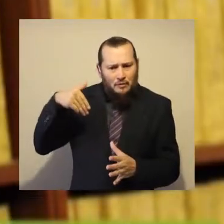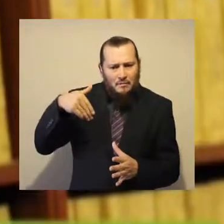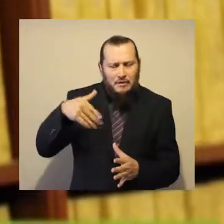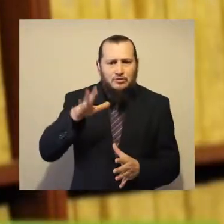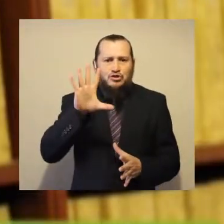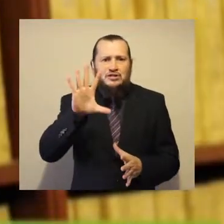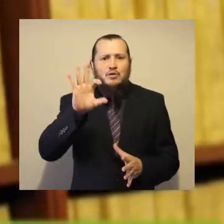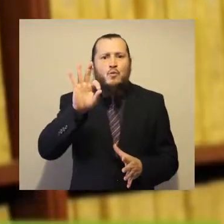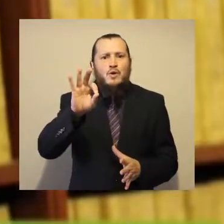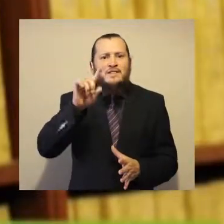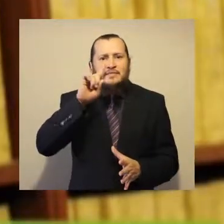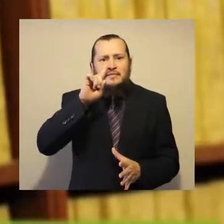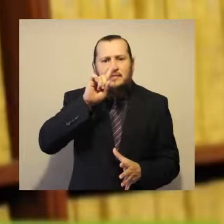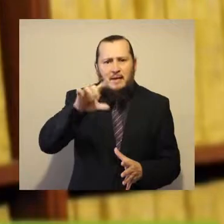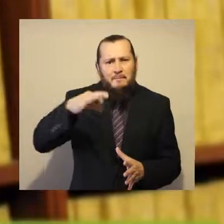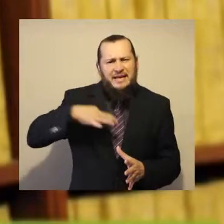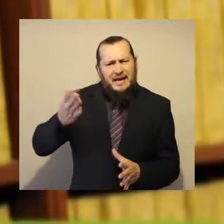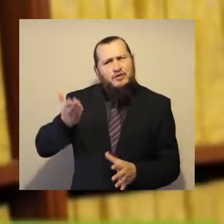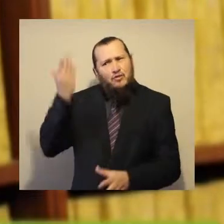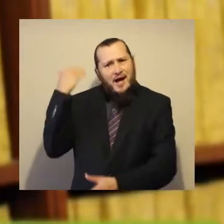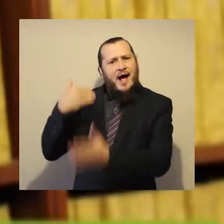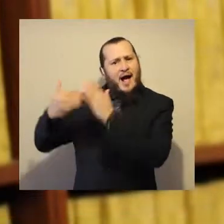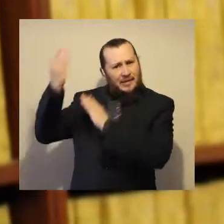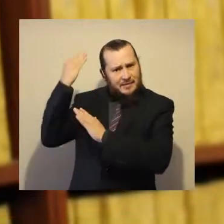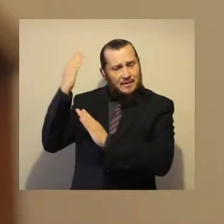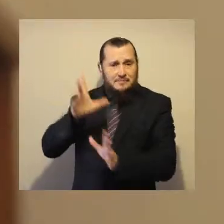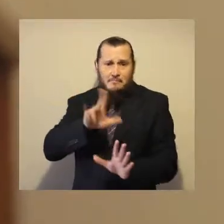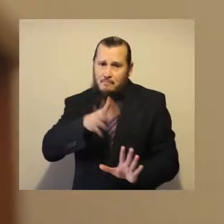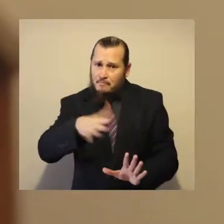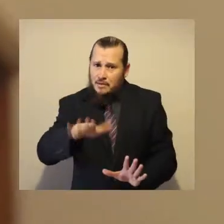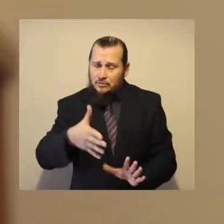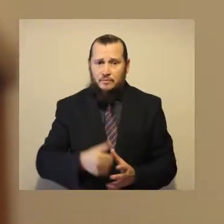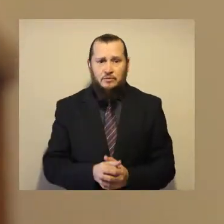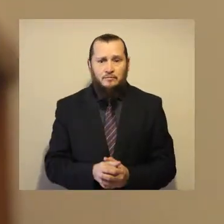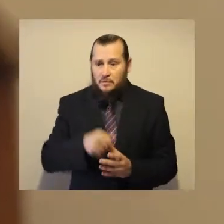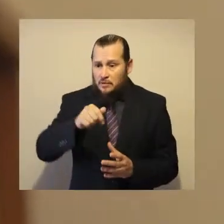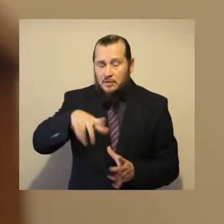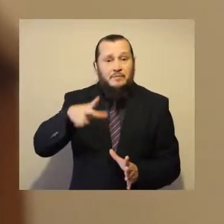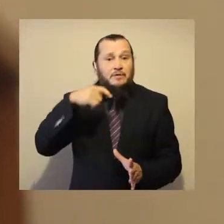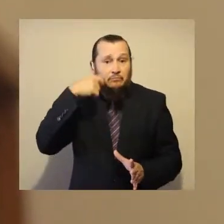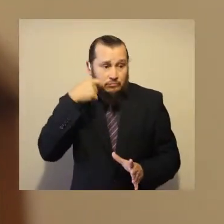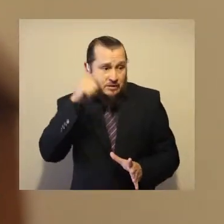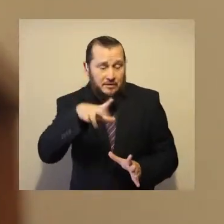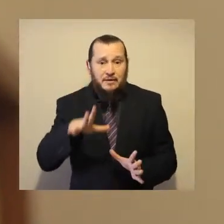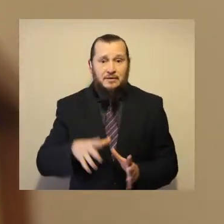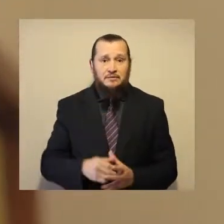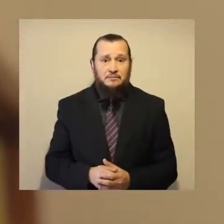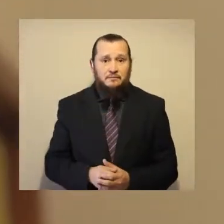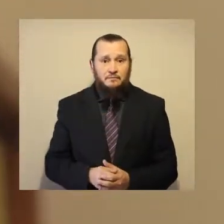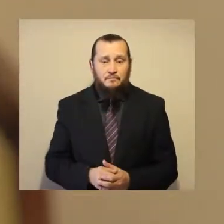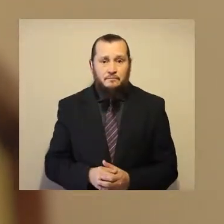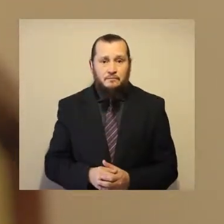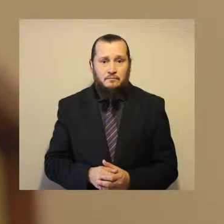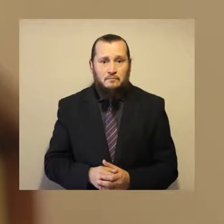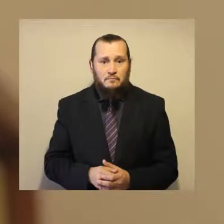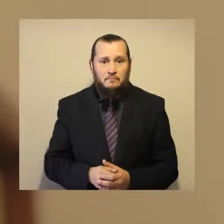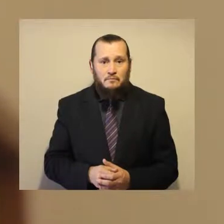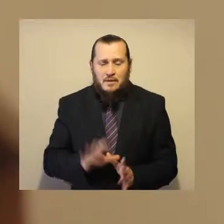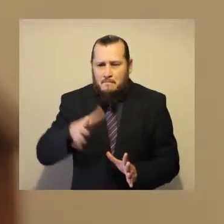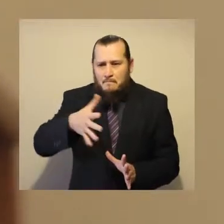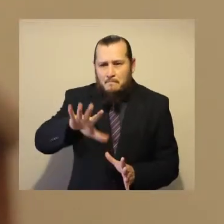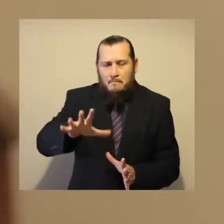los 50.000 y los 30.000 años atrás. Otra cuestión interesante de destacar es que